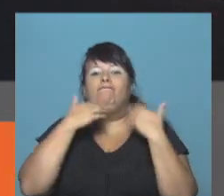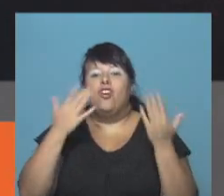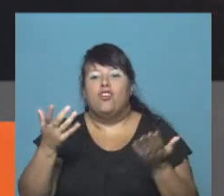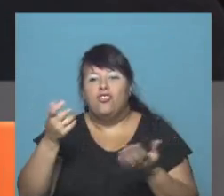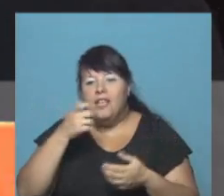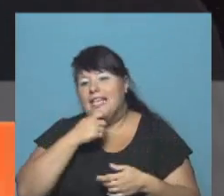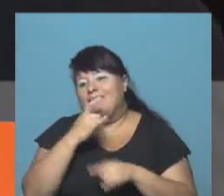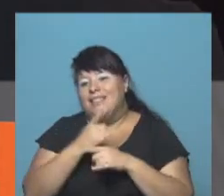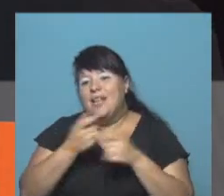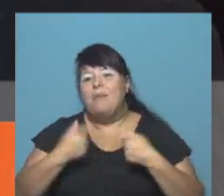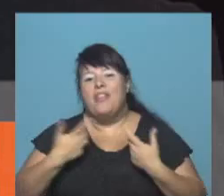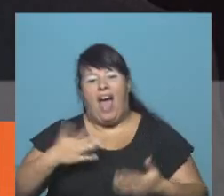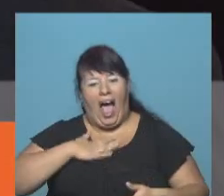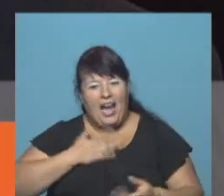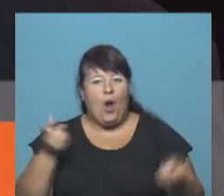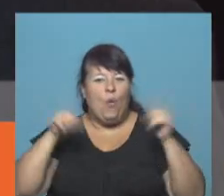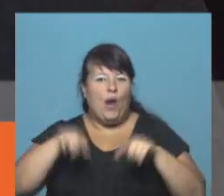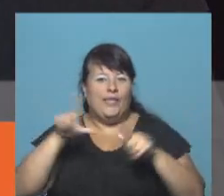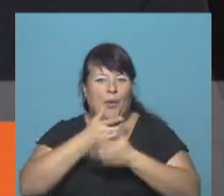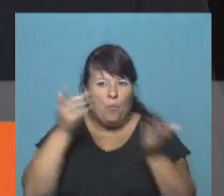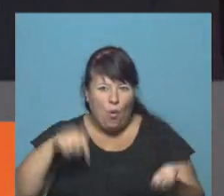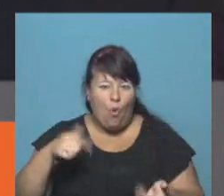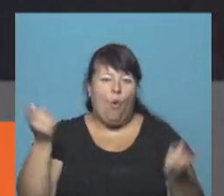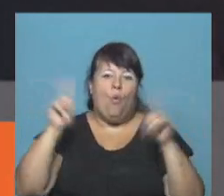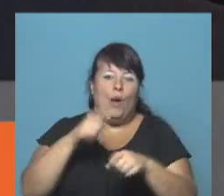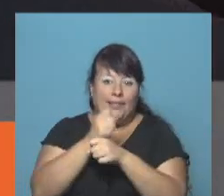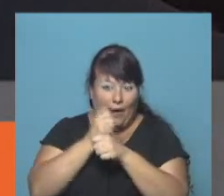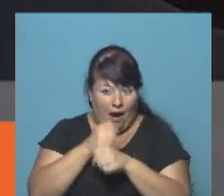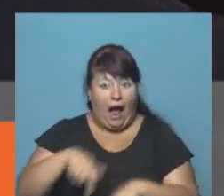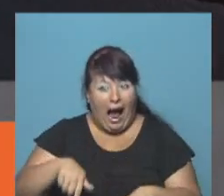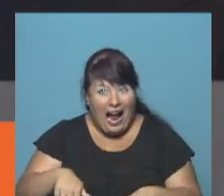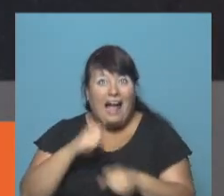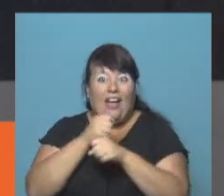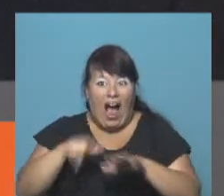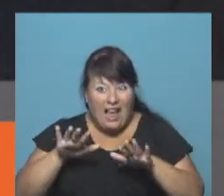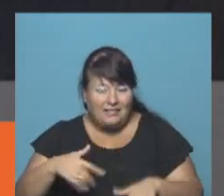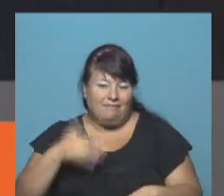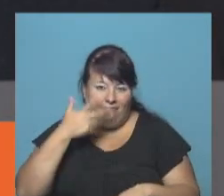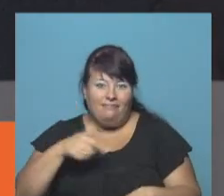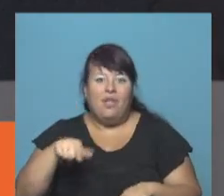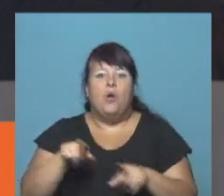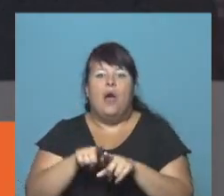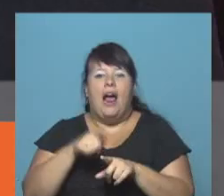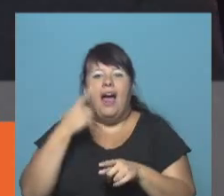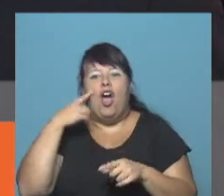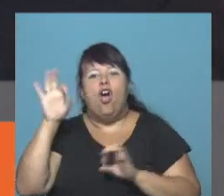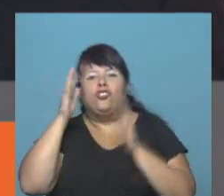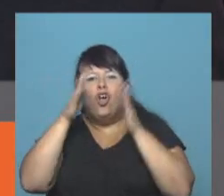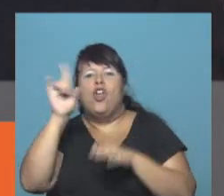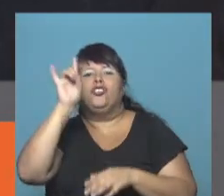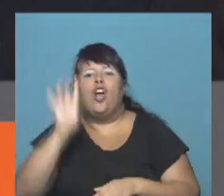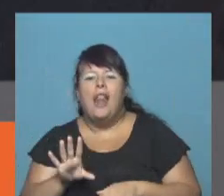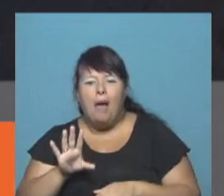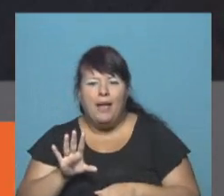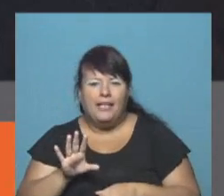siempre. Es una alegría para mí volver al canal. Volver a trabajar como se trabaja en el canal, donde la mirada no está solo puesta